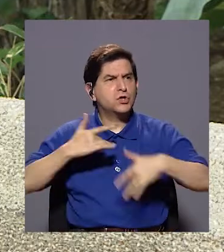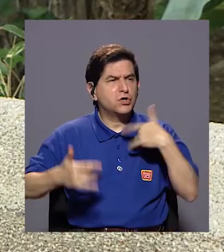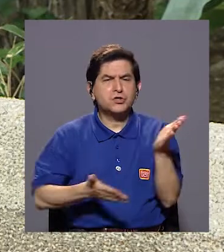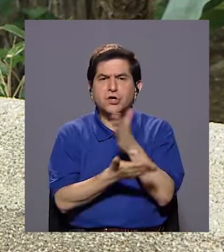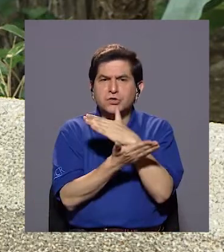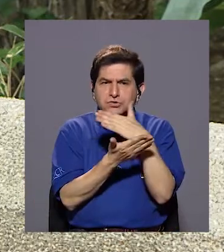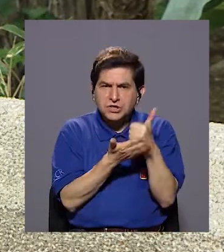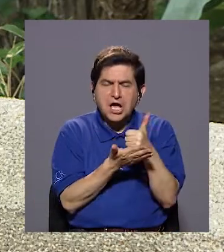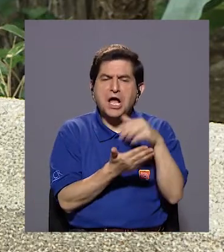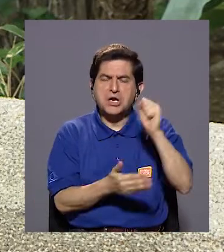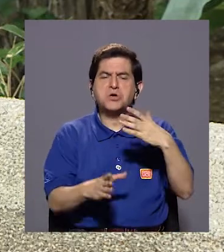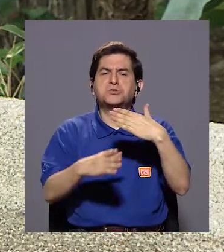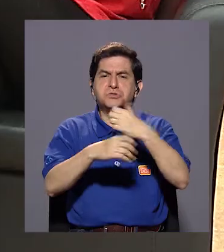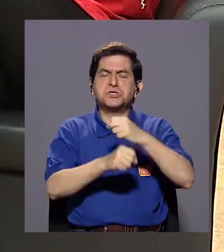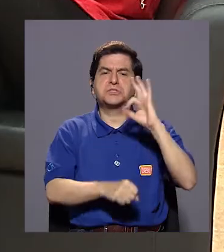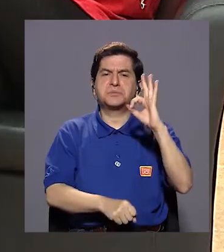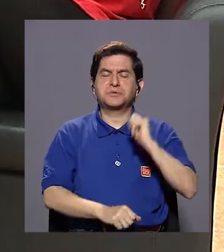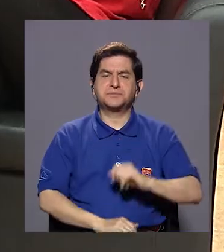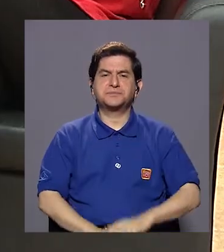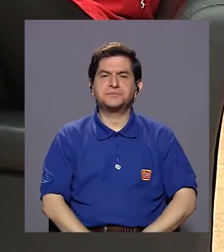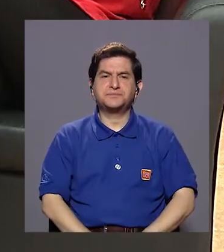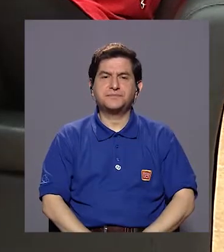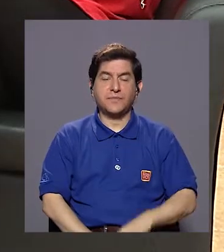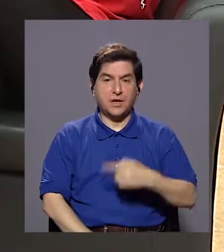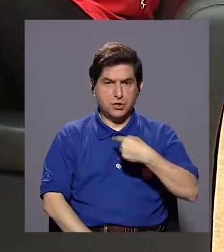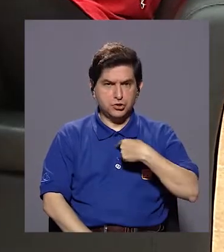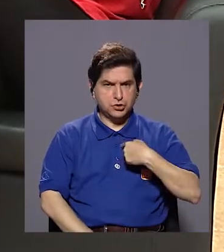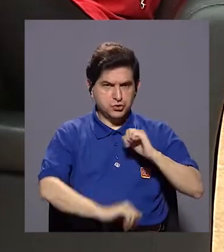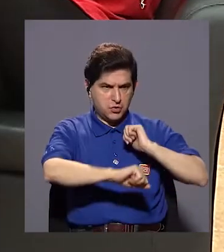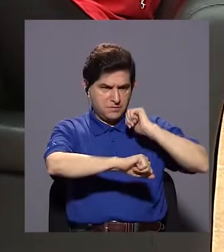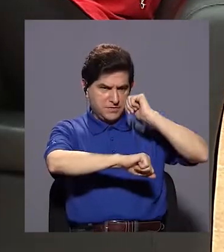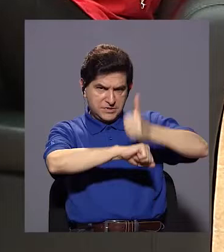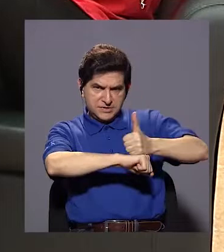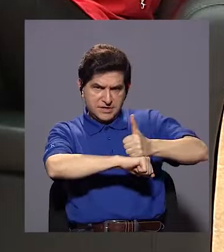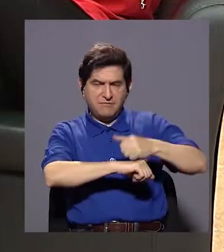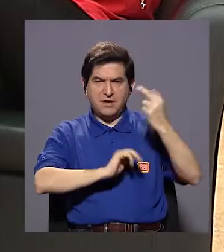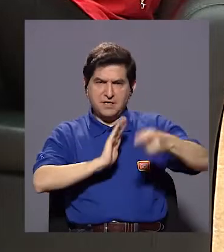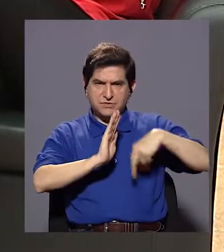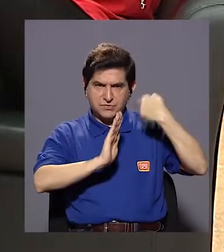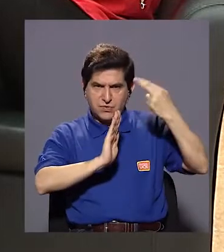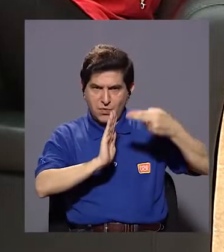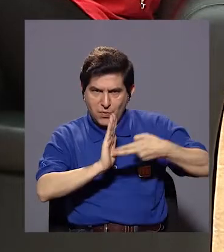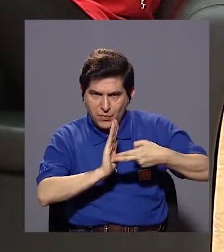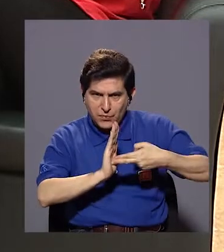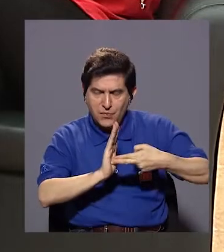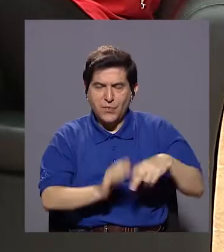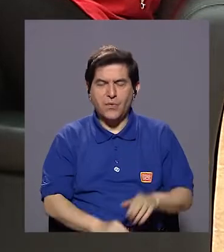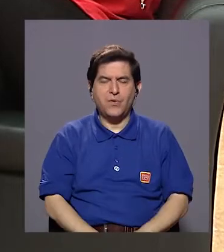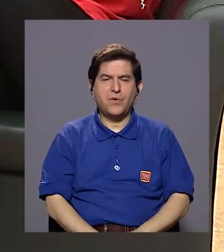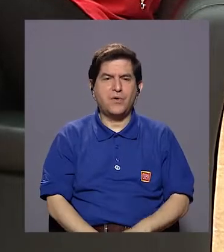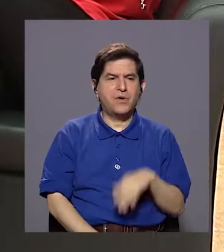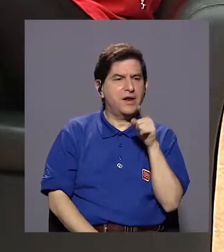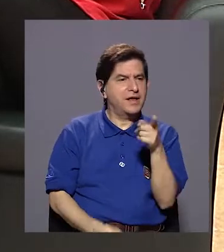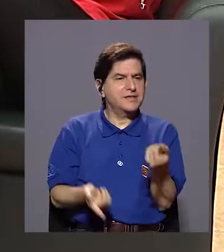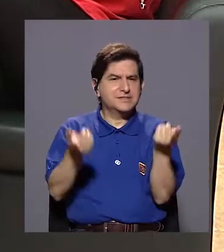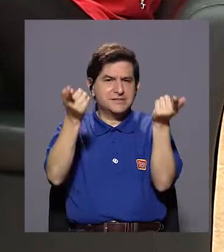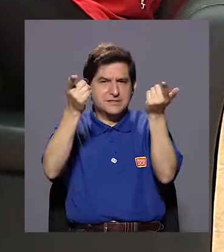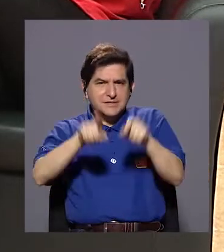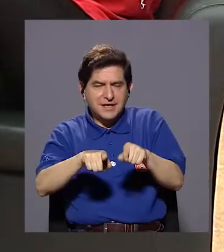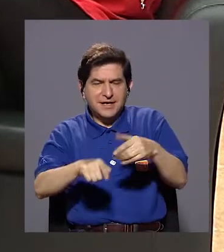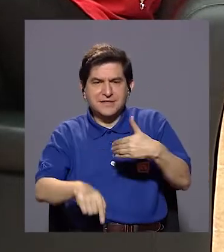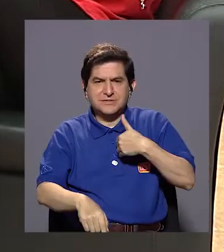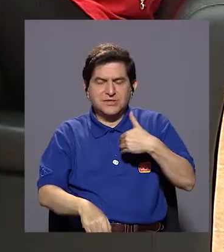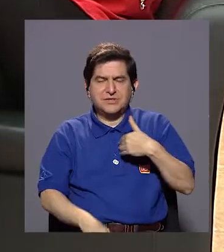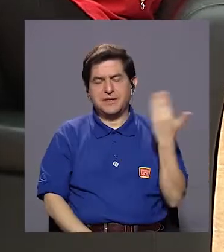se ha hecho, ¿verdad? Si yo me posiciono en el papel o en ese rol que tiene